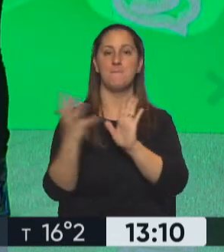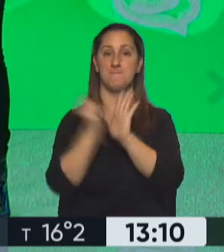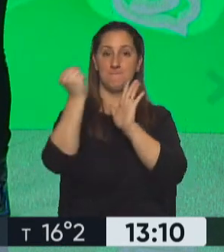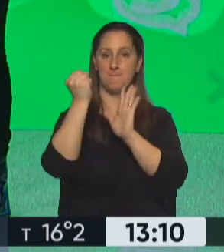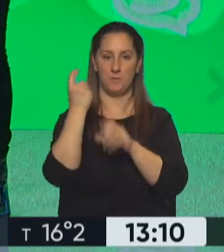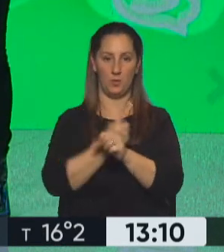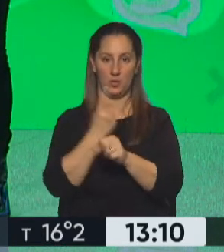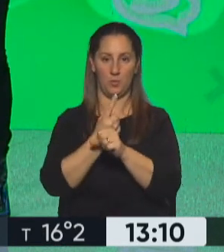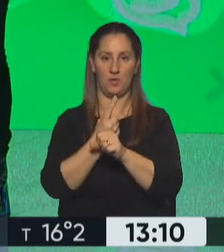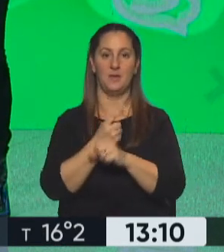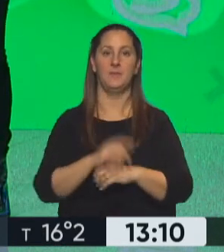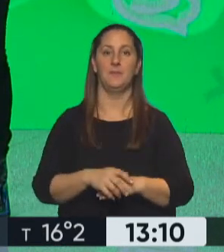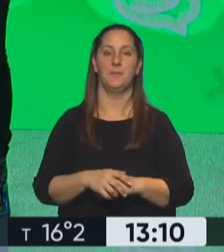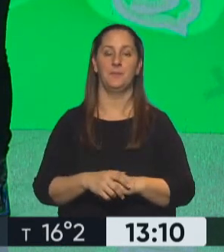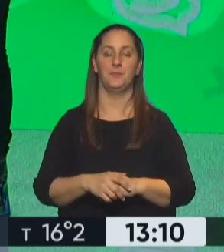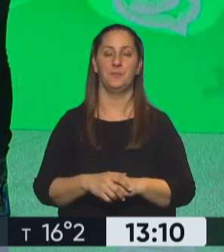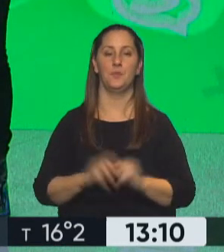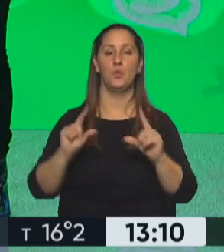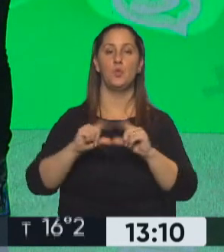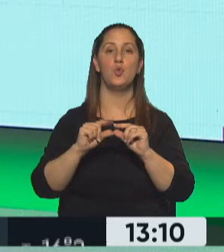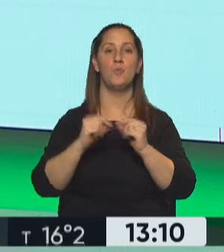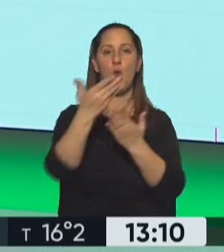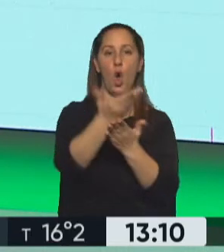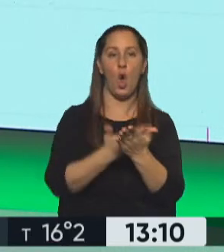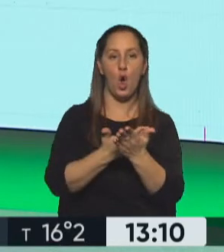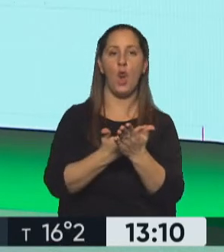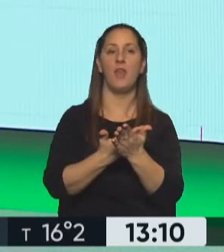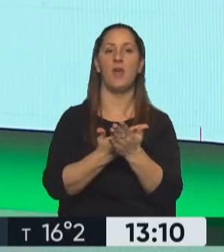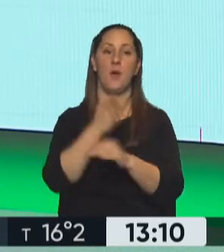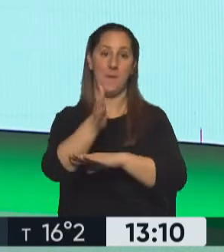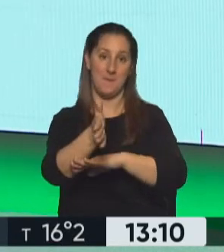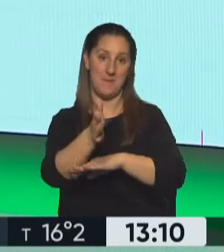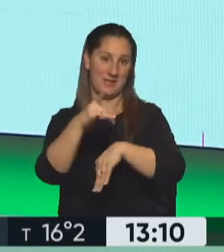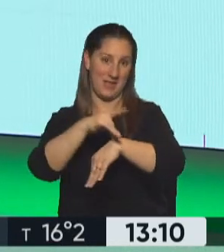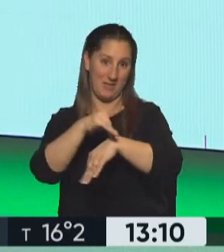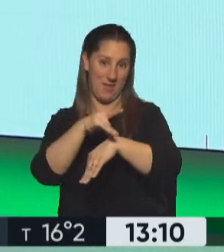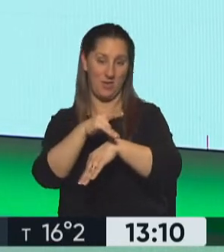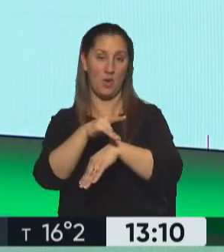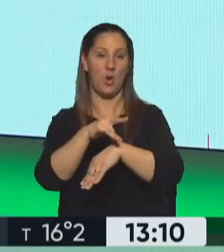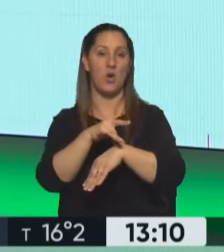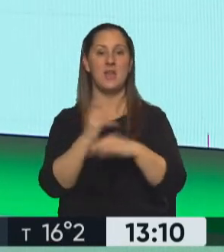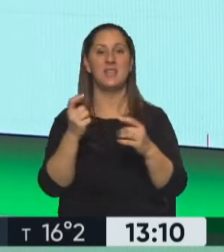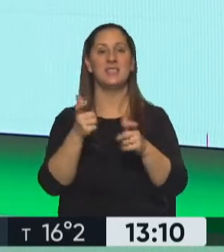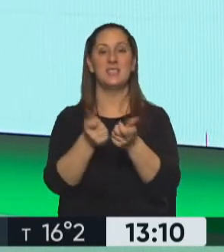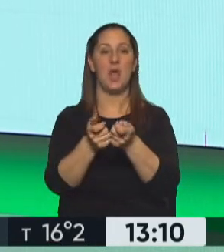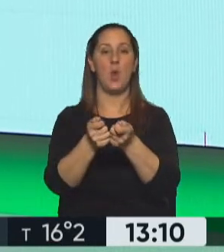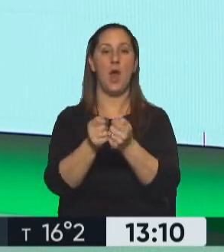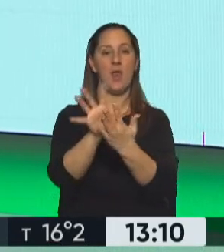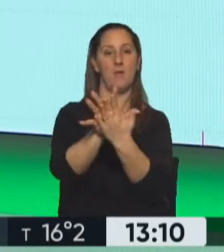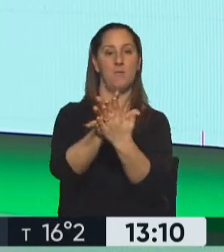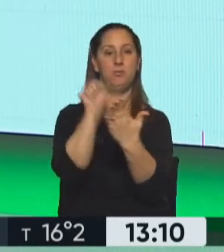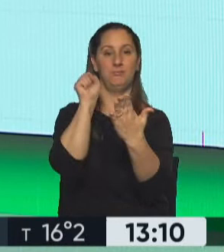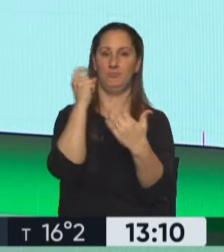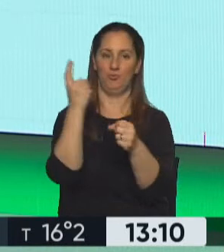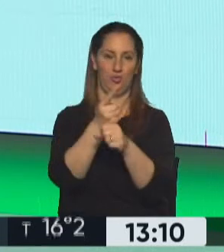seguridad. Tratás de capturar rápidamente, por ejemplo, un número de orden que te piden cuando te vas a atender con alguna prepaga y el mismo celular no te lo permite hacer por ese